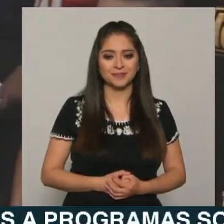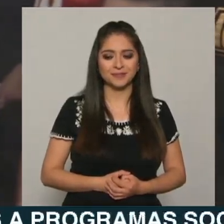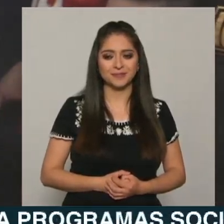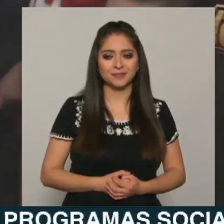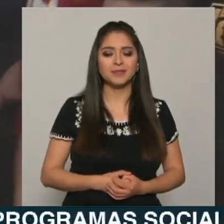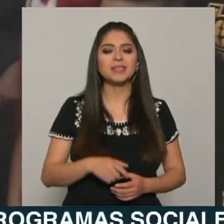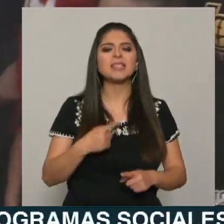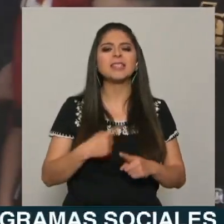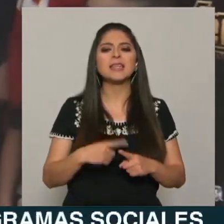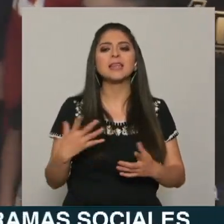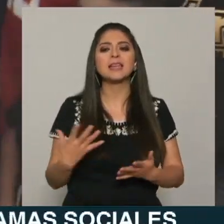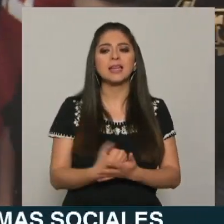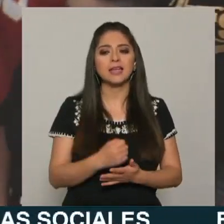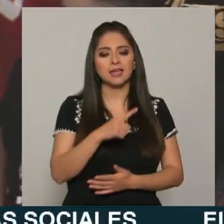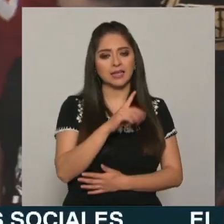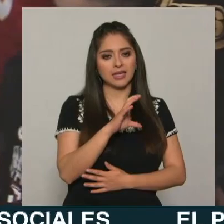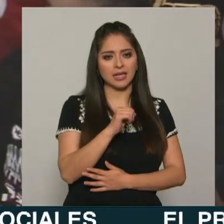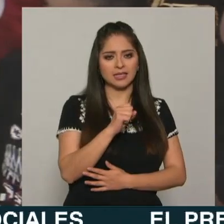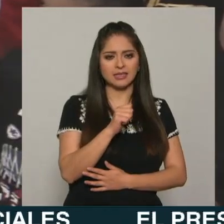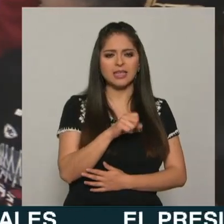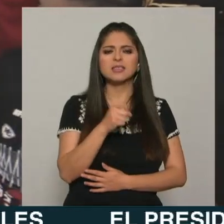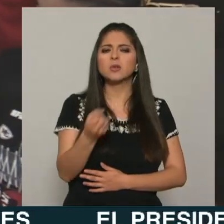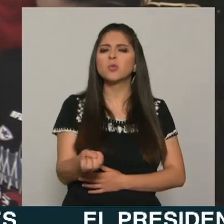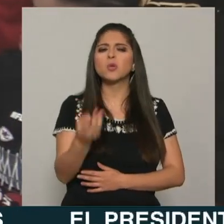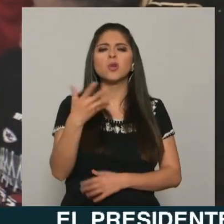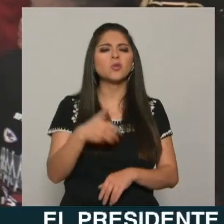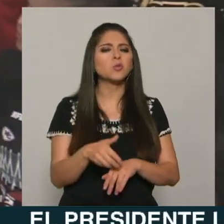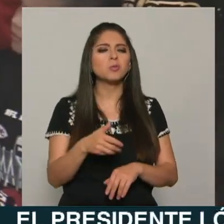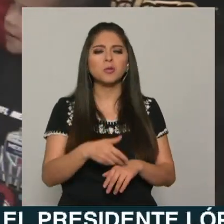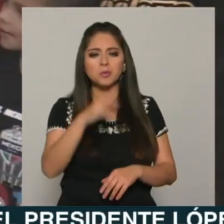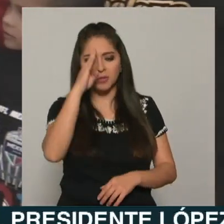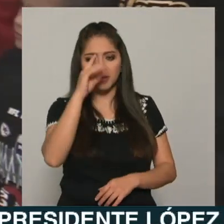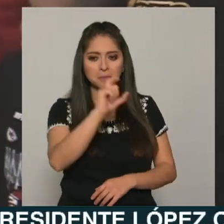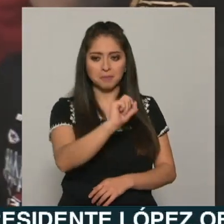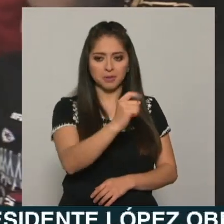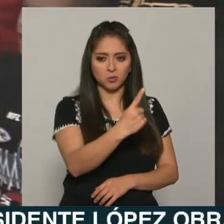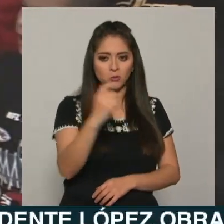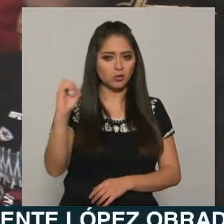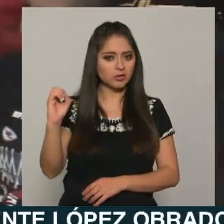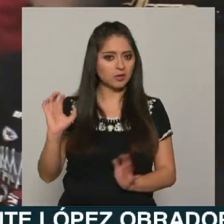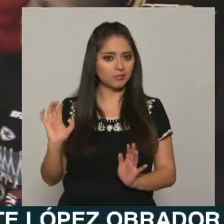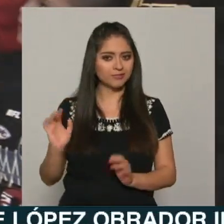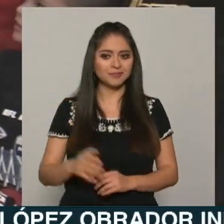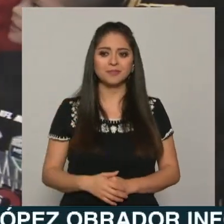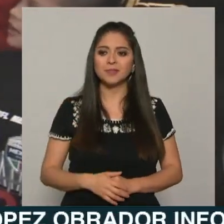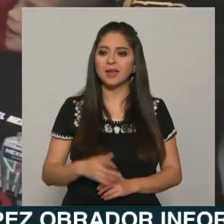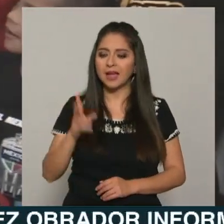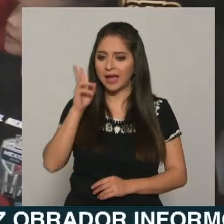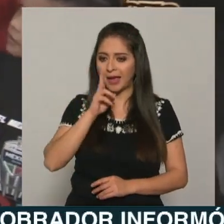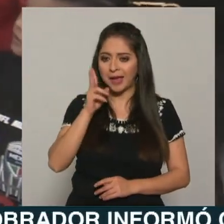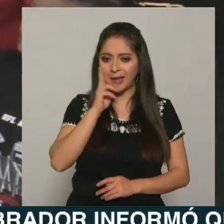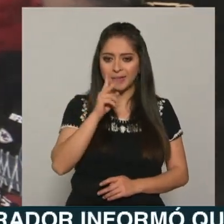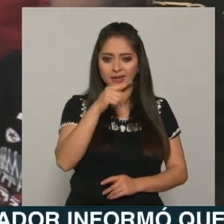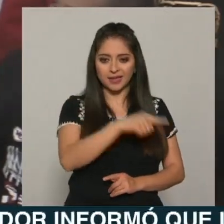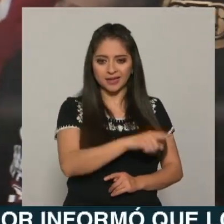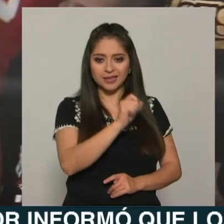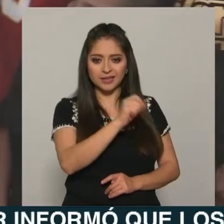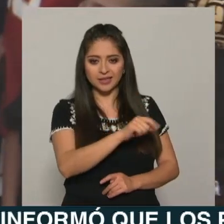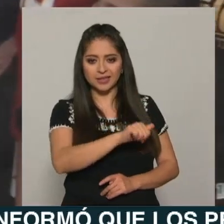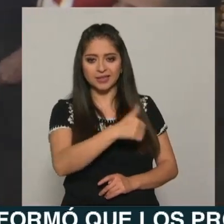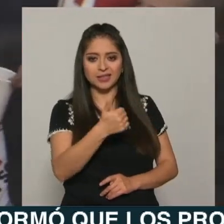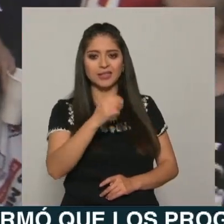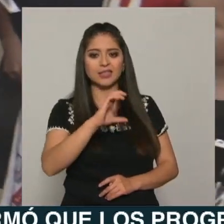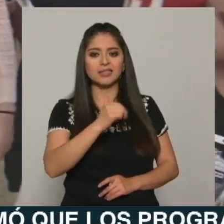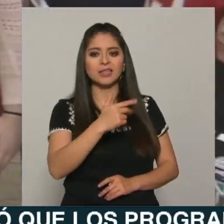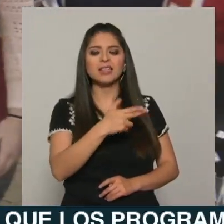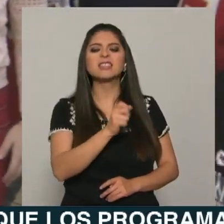¿Quién va a ganar el día de hoy? Kansas. ¿Cuánto va a quedar? 21-0. Ok, y por este lado veo que también hay de los Chargers. ¿Cómo